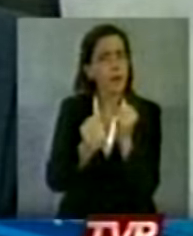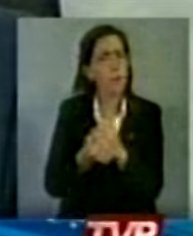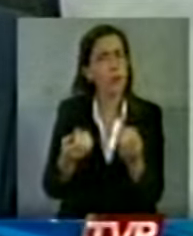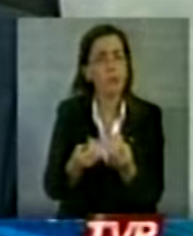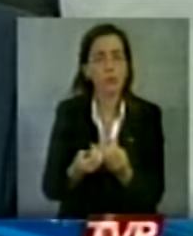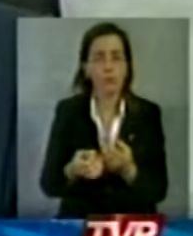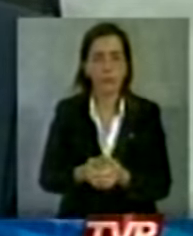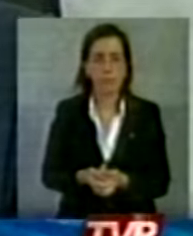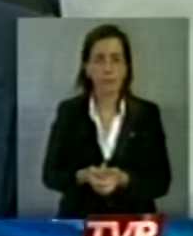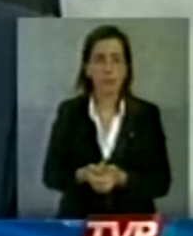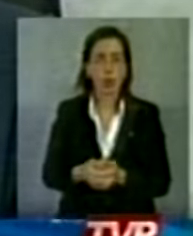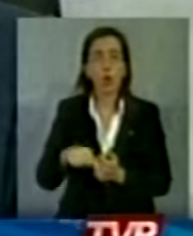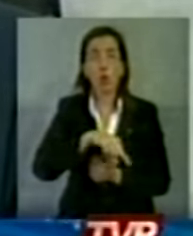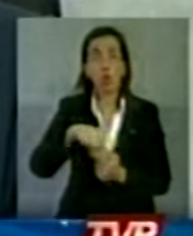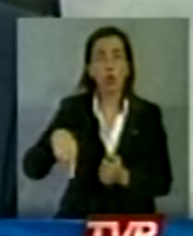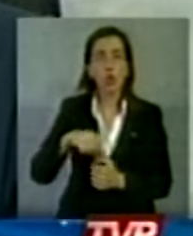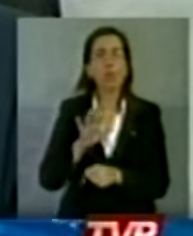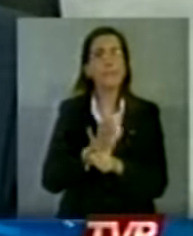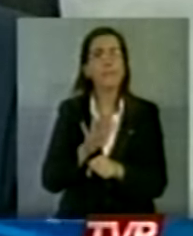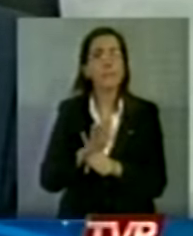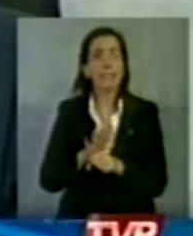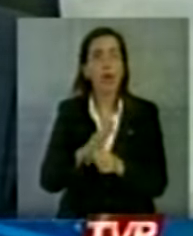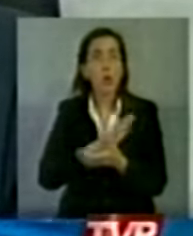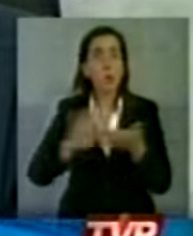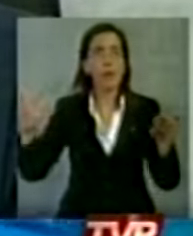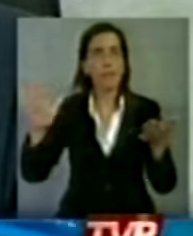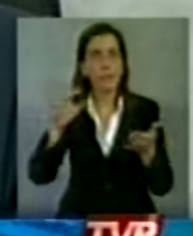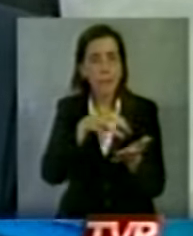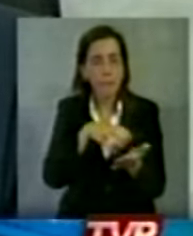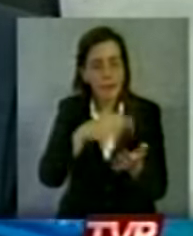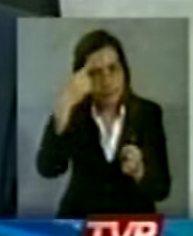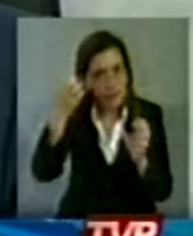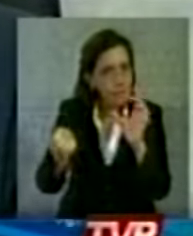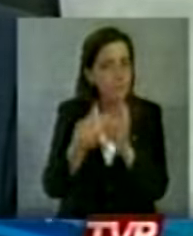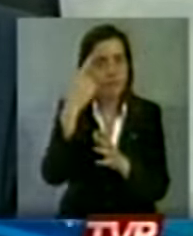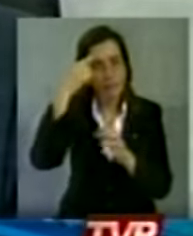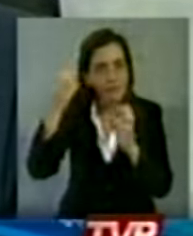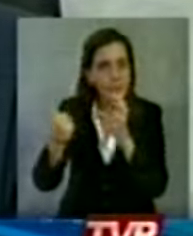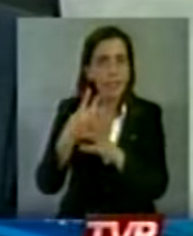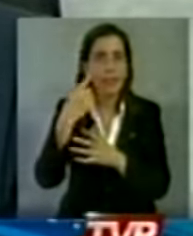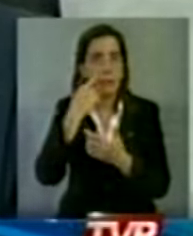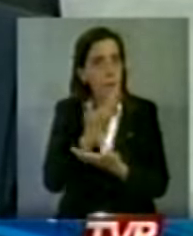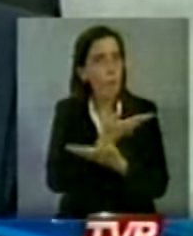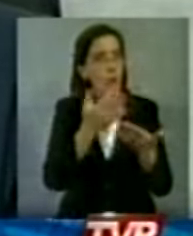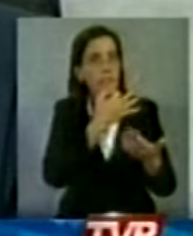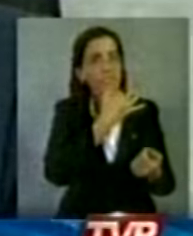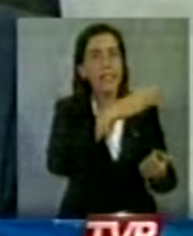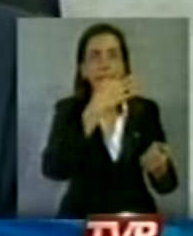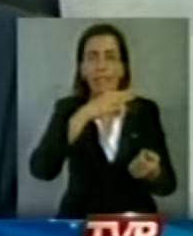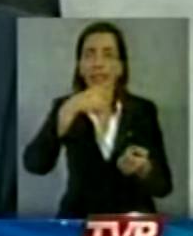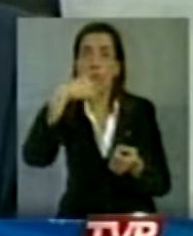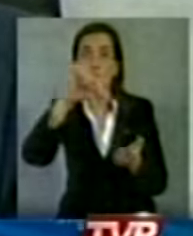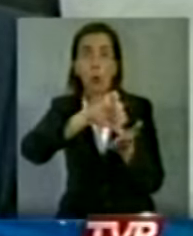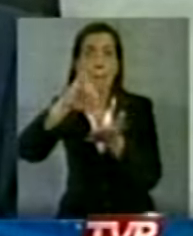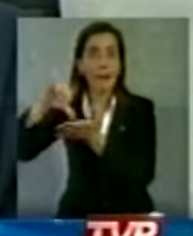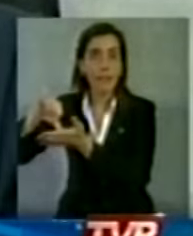Somos una sociedad de emprendedores. Ponemos nuestros productos en mercados mundiales